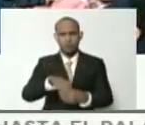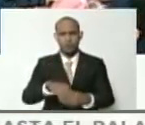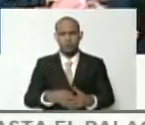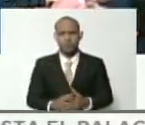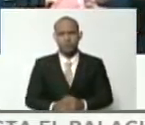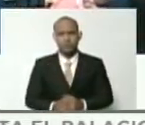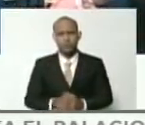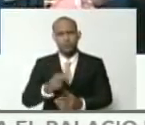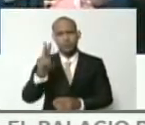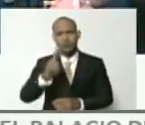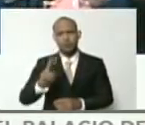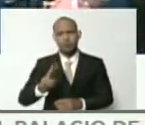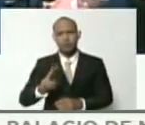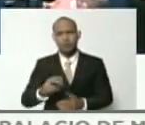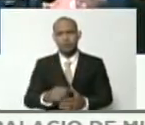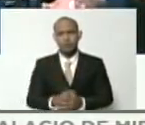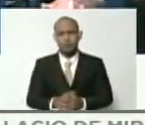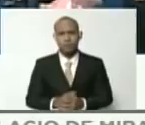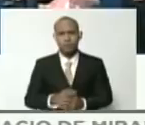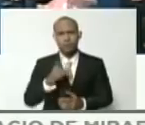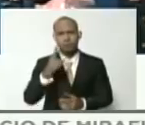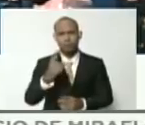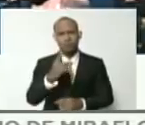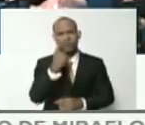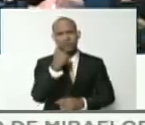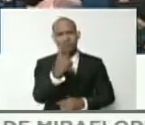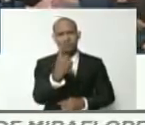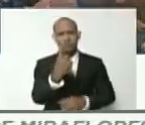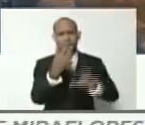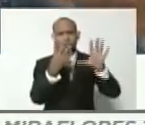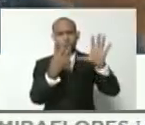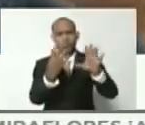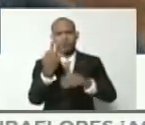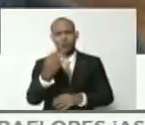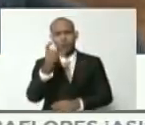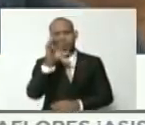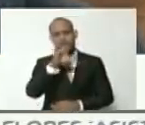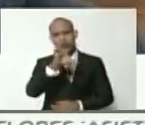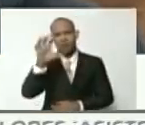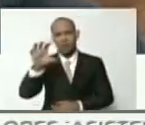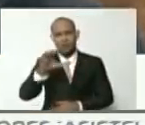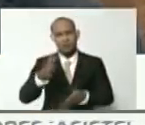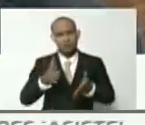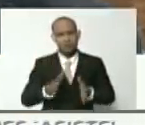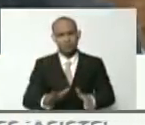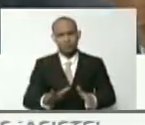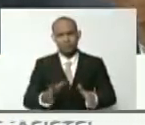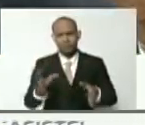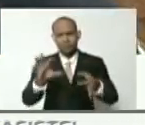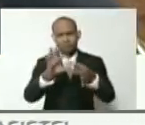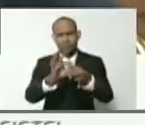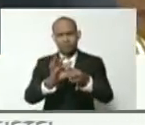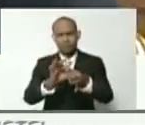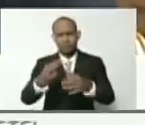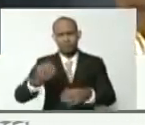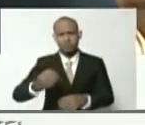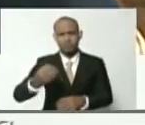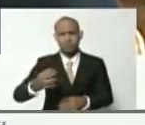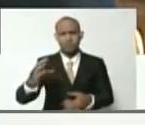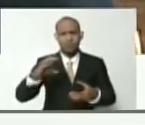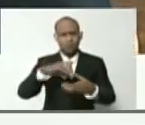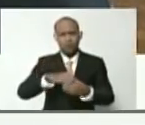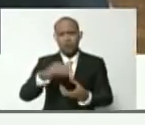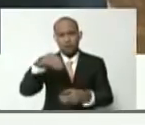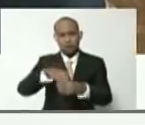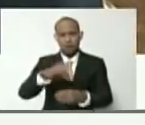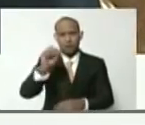2030. Venezuela es uno de los 193 países, naciones que integran este importante organismo